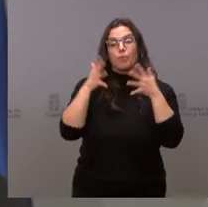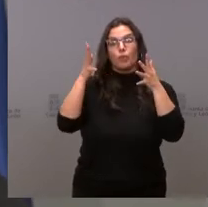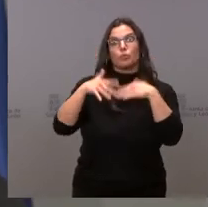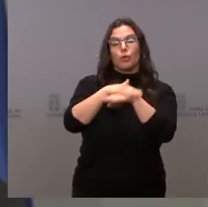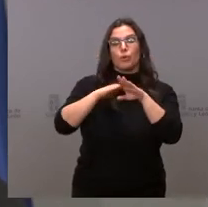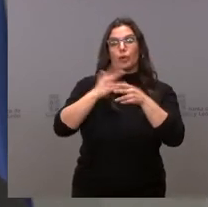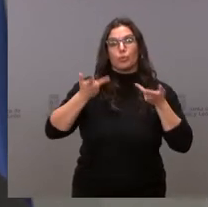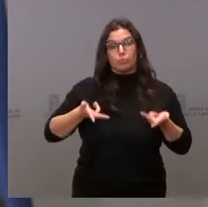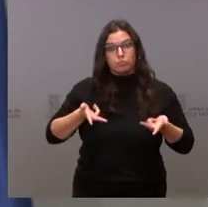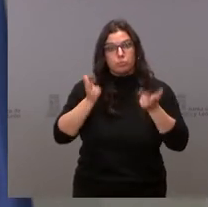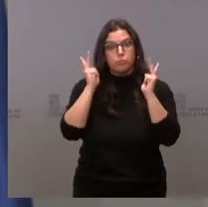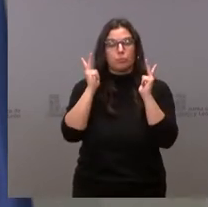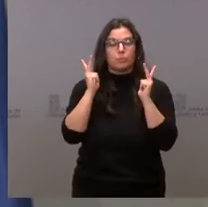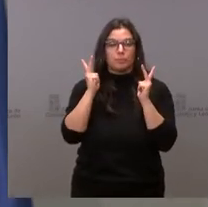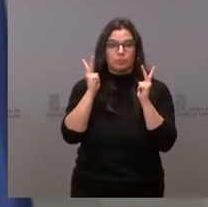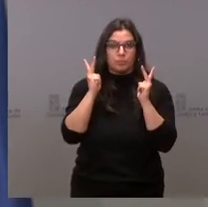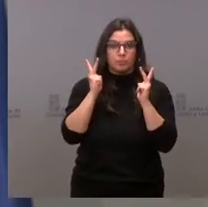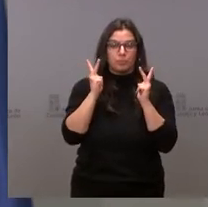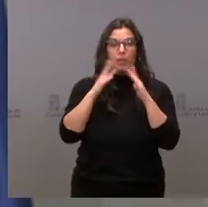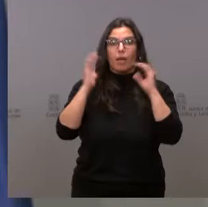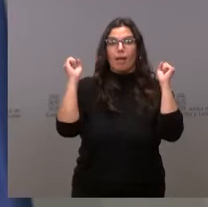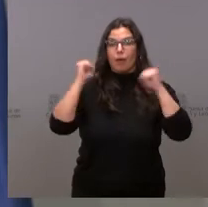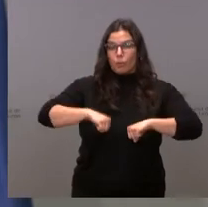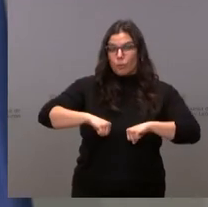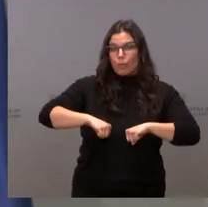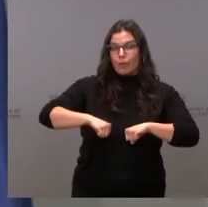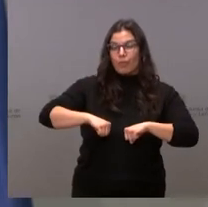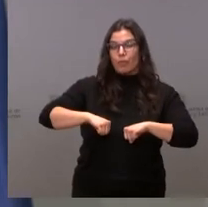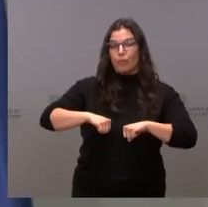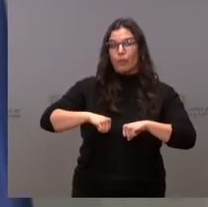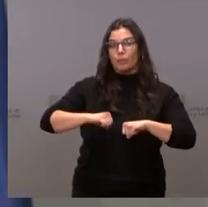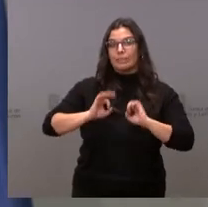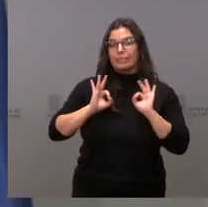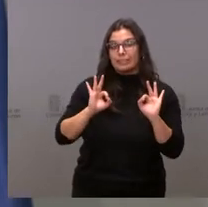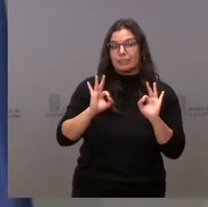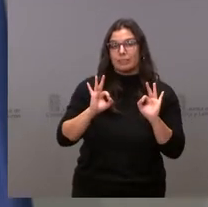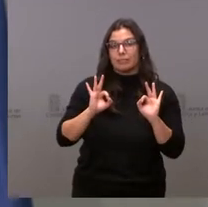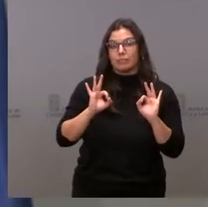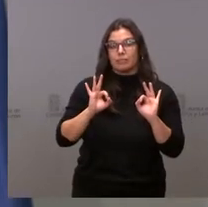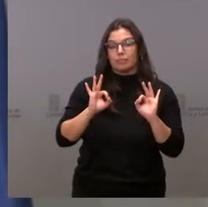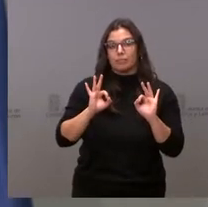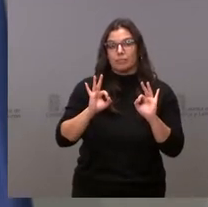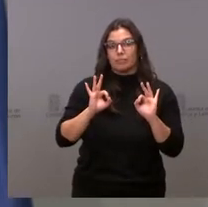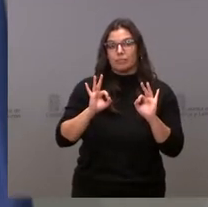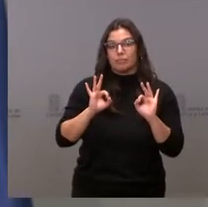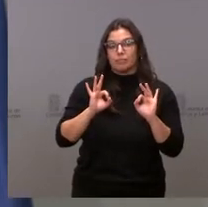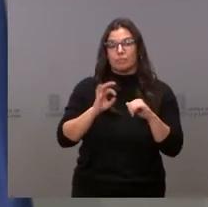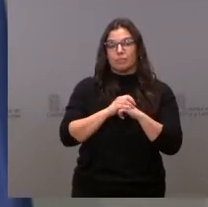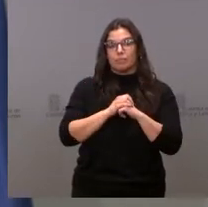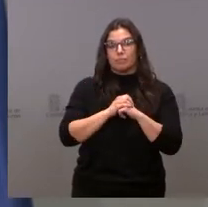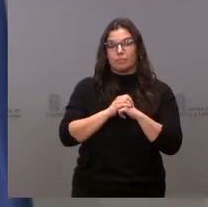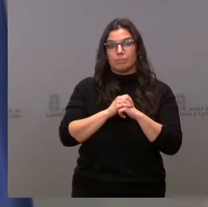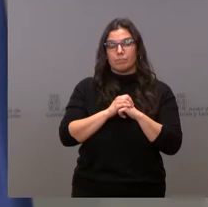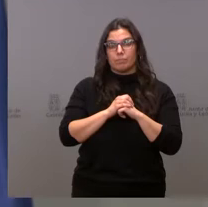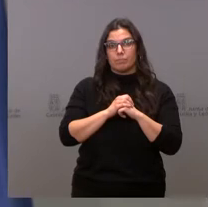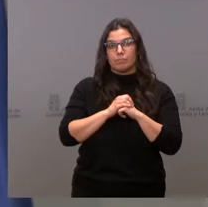autorizado el acuerdo por el cual establece la luz